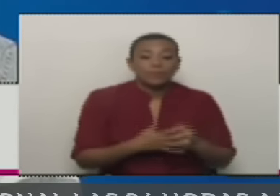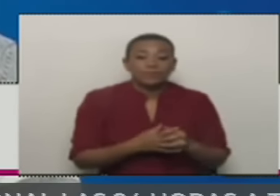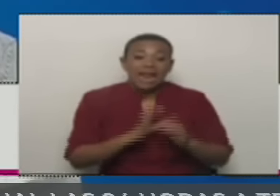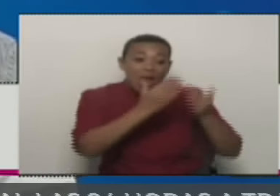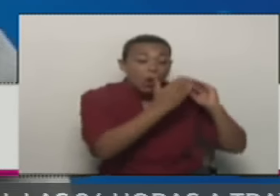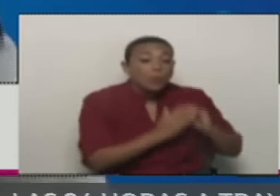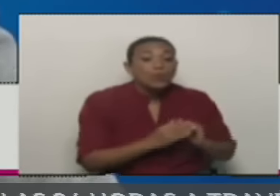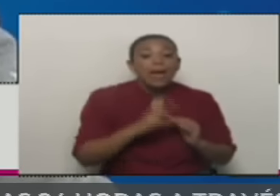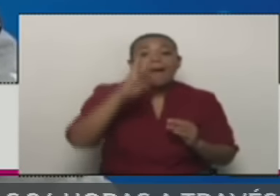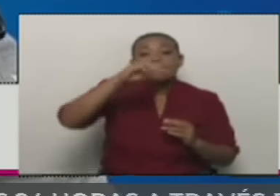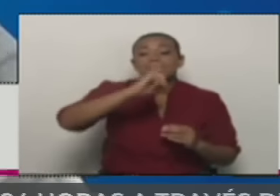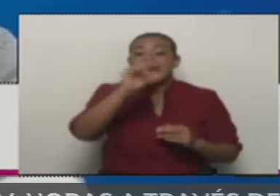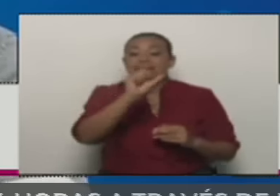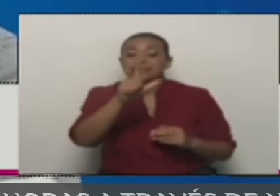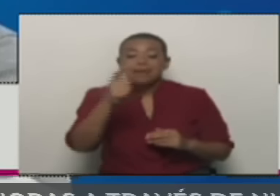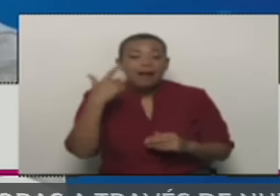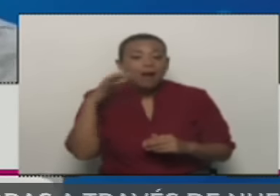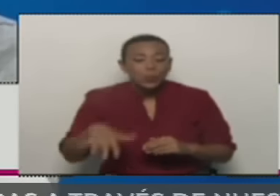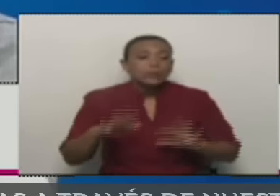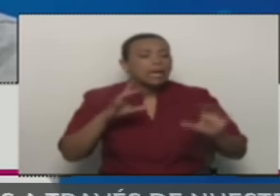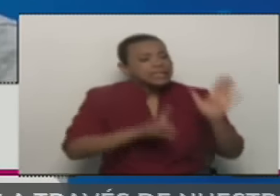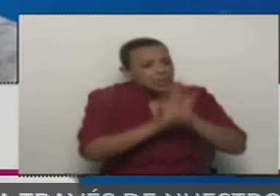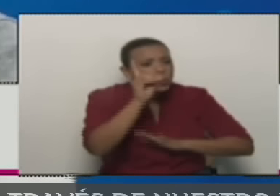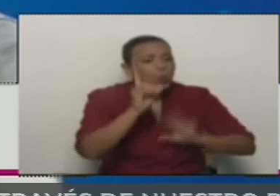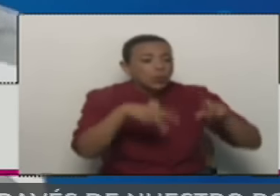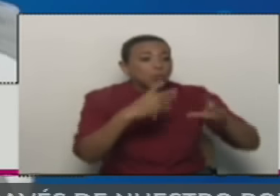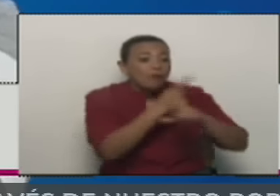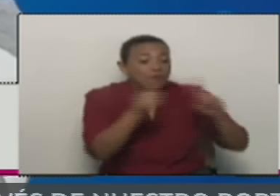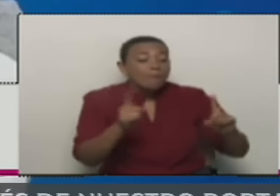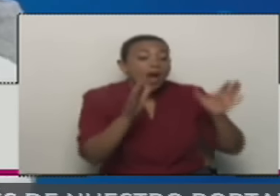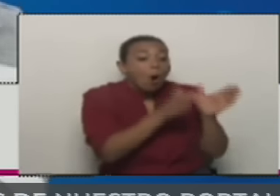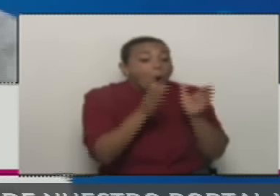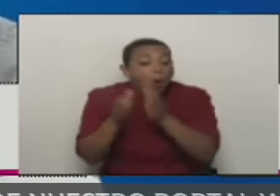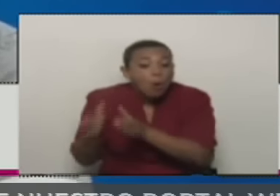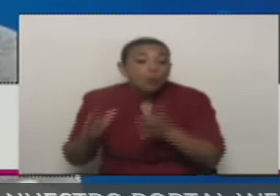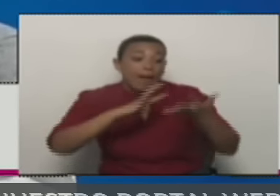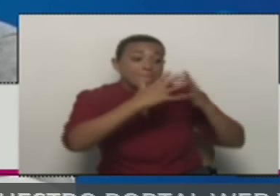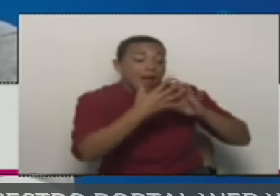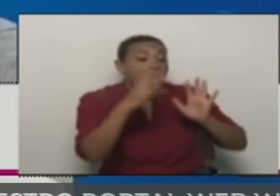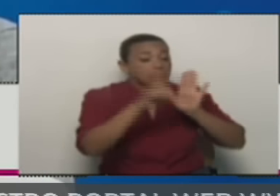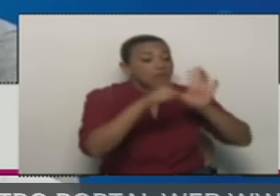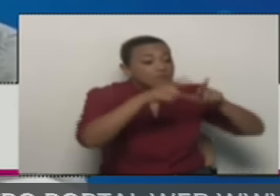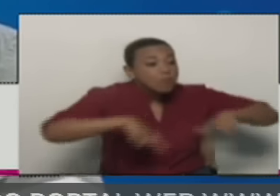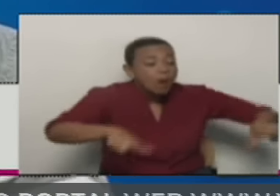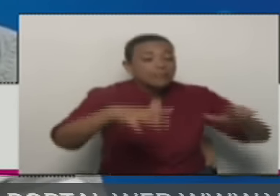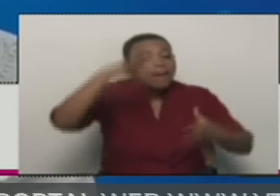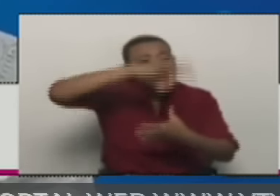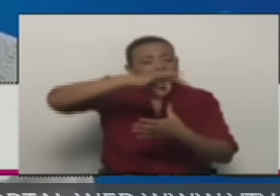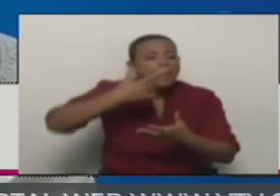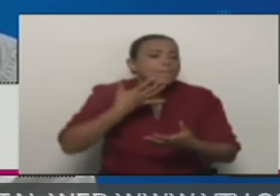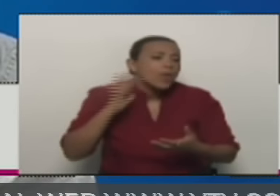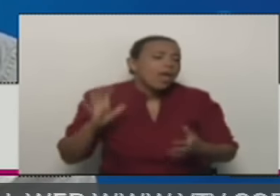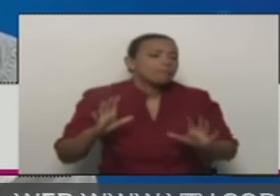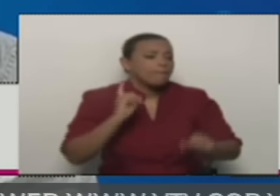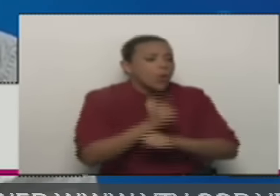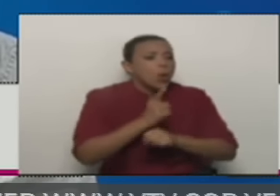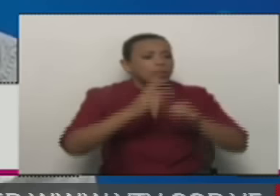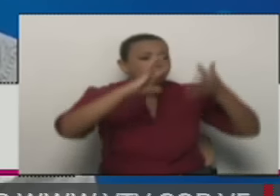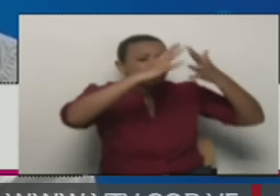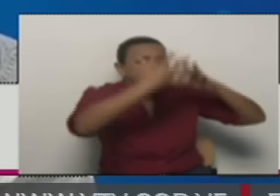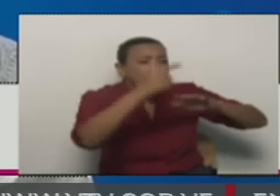comunidad Marsal, hemos desarrollado un nuevo tipo de orden, un plantío medicinal de mandala que